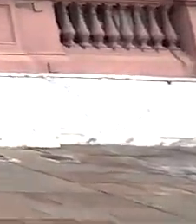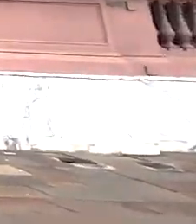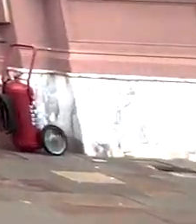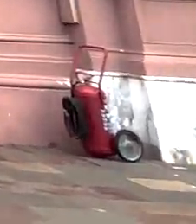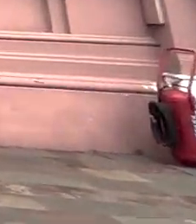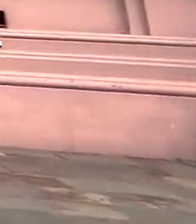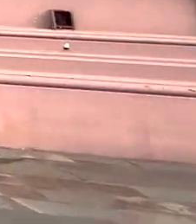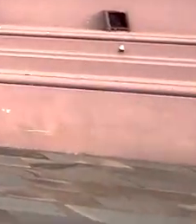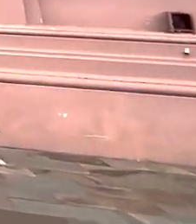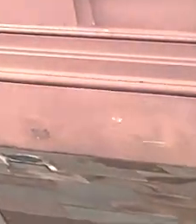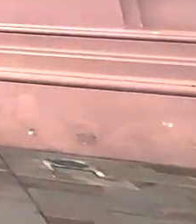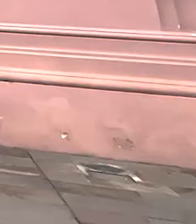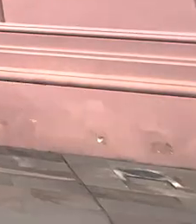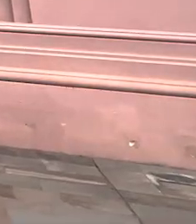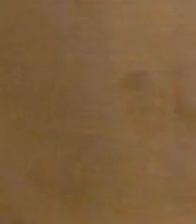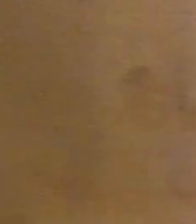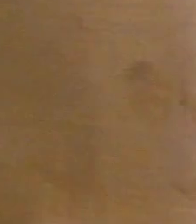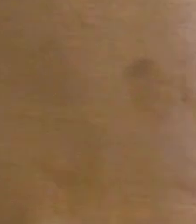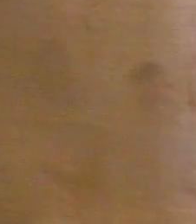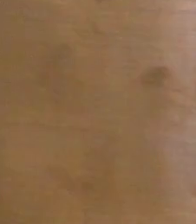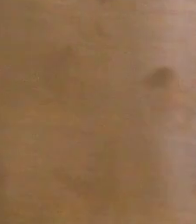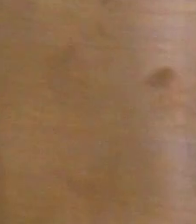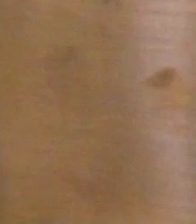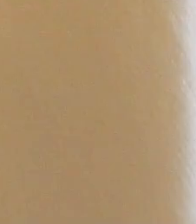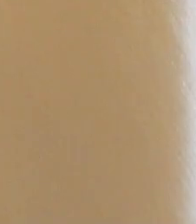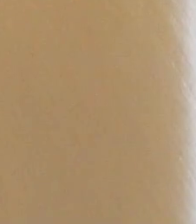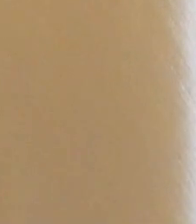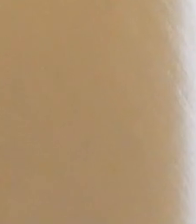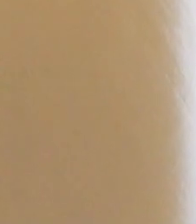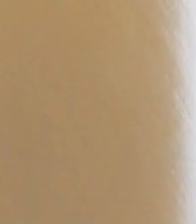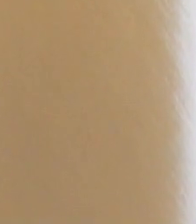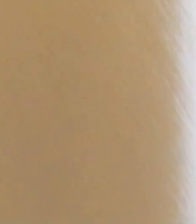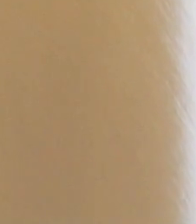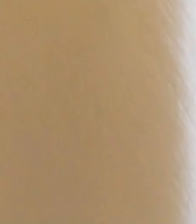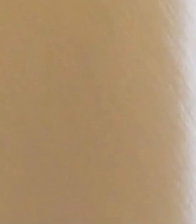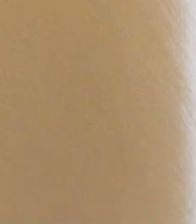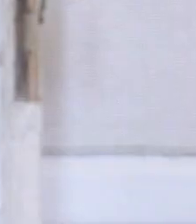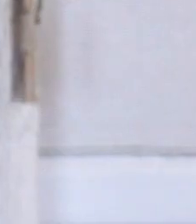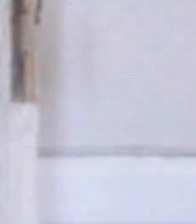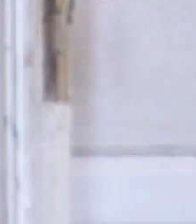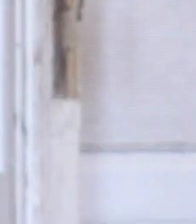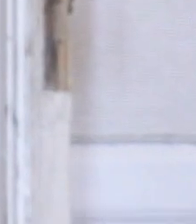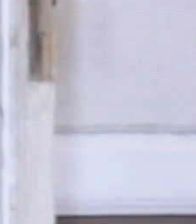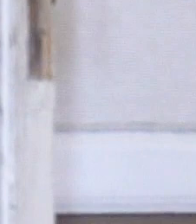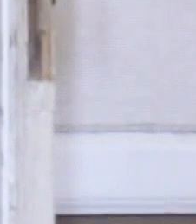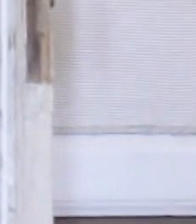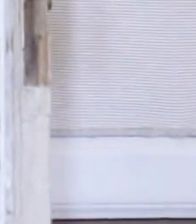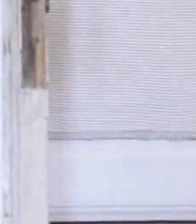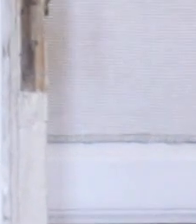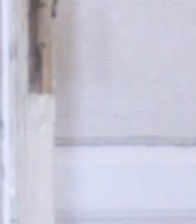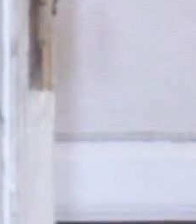ministra de trabajo hizo un informe muy detallado vinculado a lo que es el empleo que se sigue